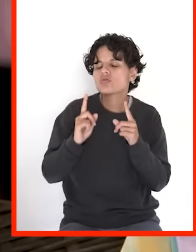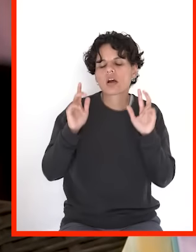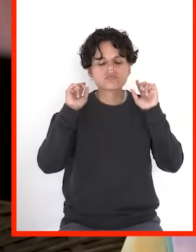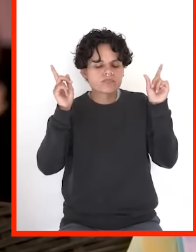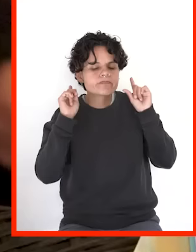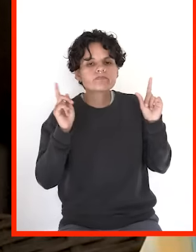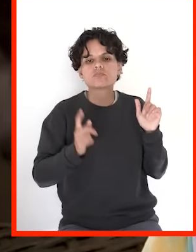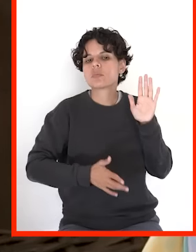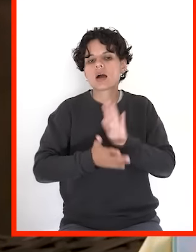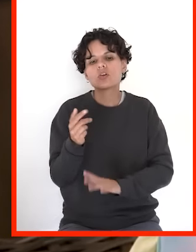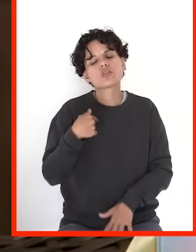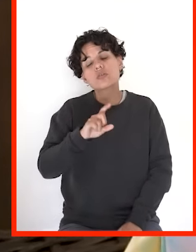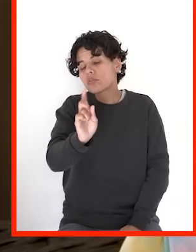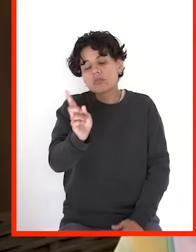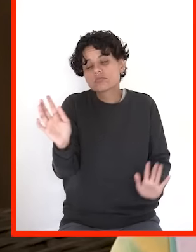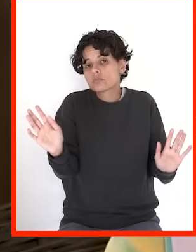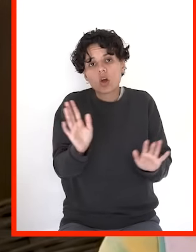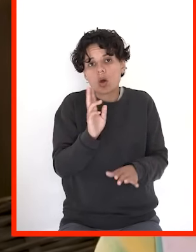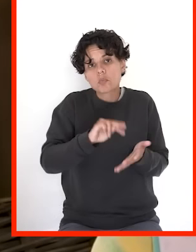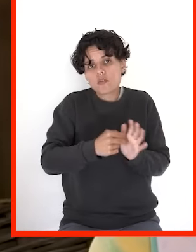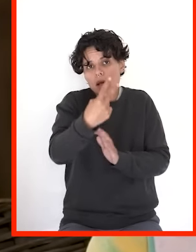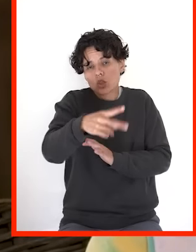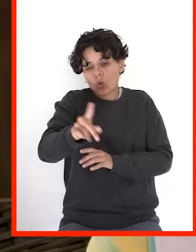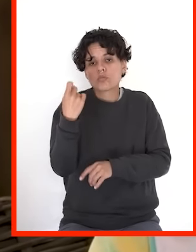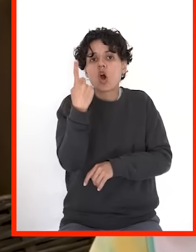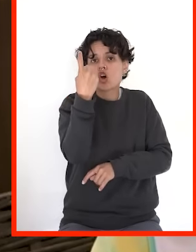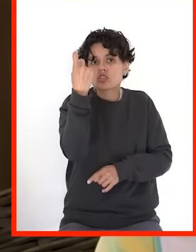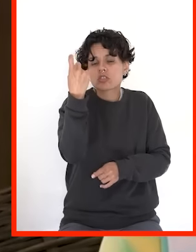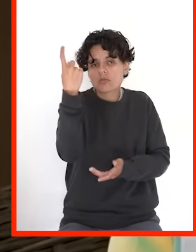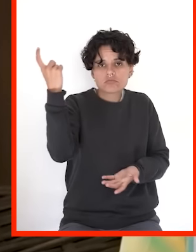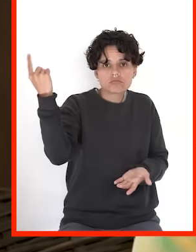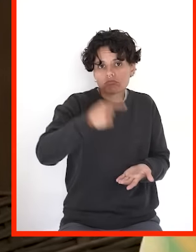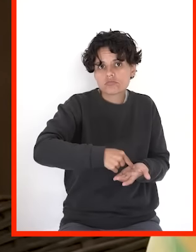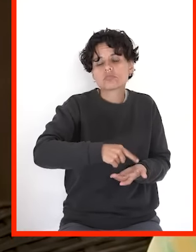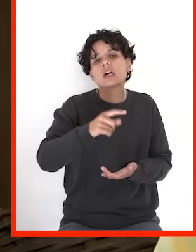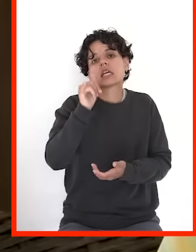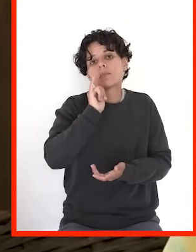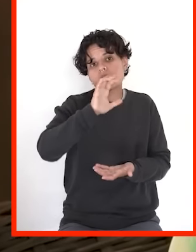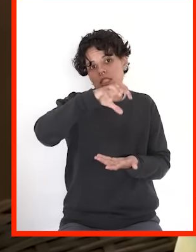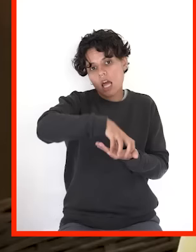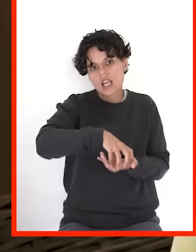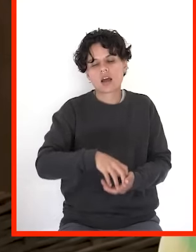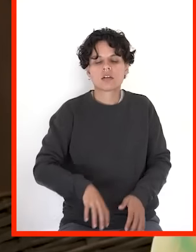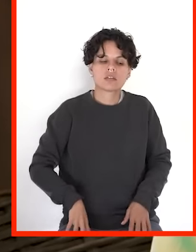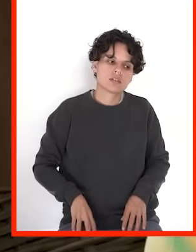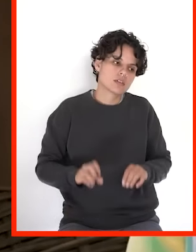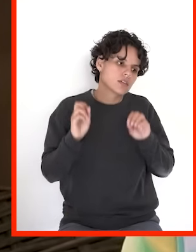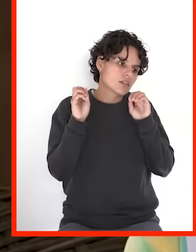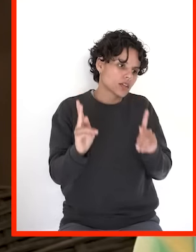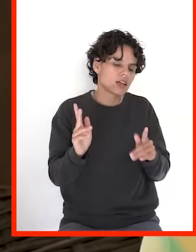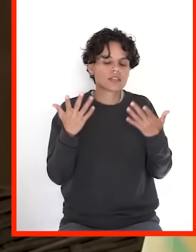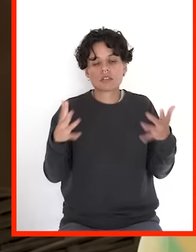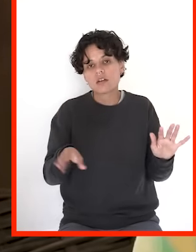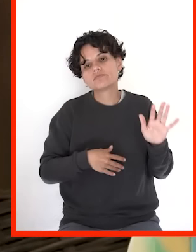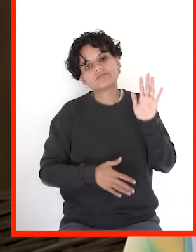pero es que no sé yo, no, a las 11 te espero ahí. Ya, bueno, voy, me costaba. Y para allá